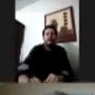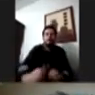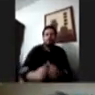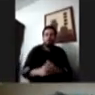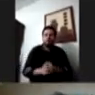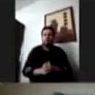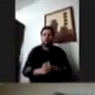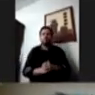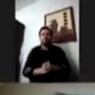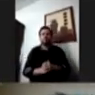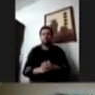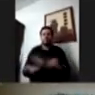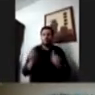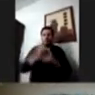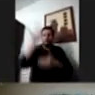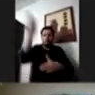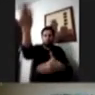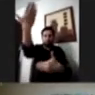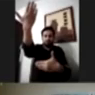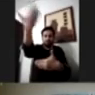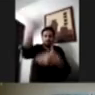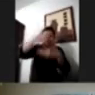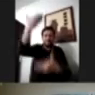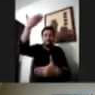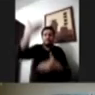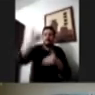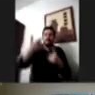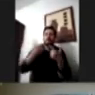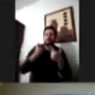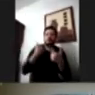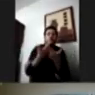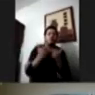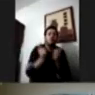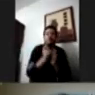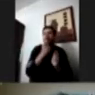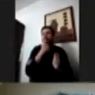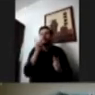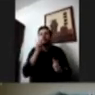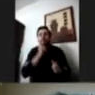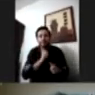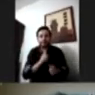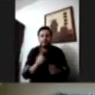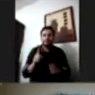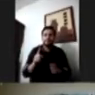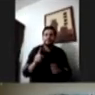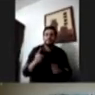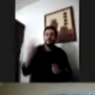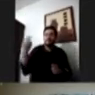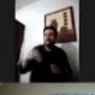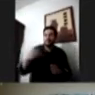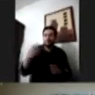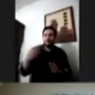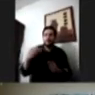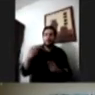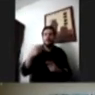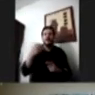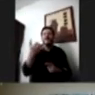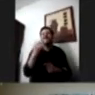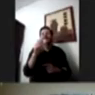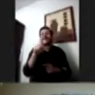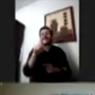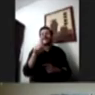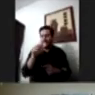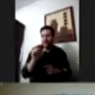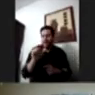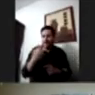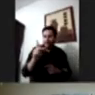¡Cámara, acción! Somos un grupo de niñas y niños que se llaman de Kiku y Sejar porque queremos una